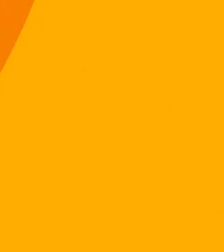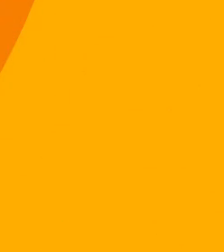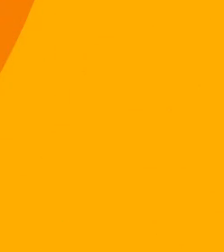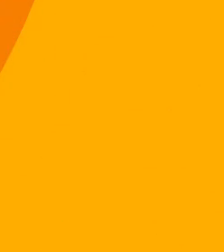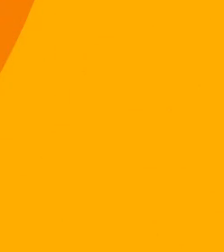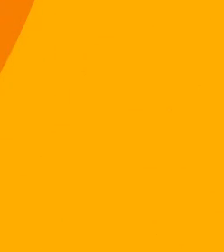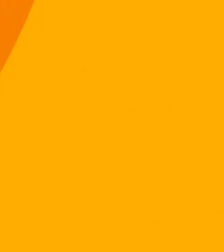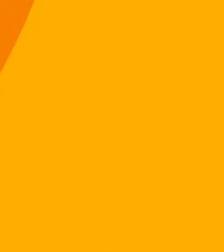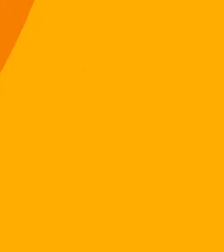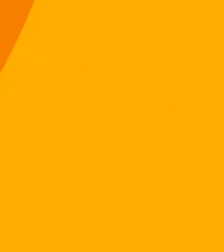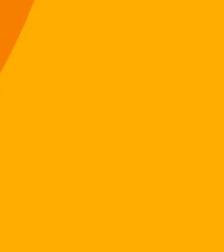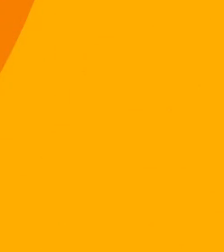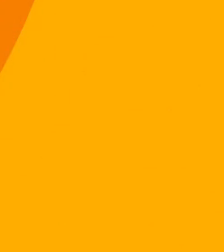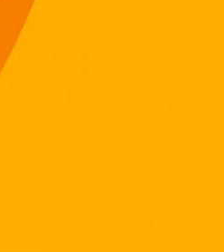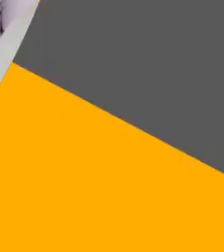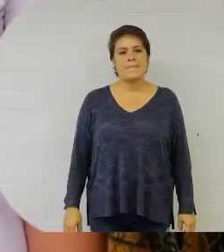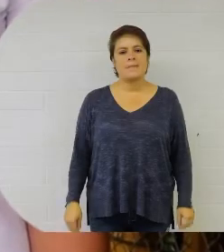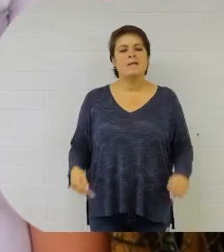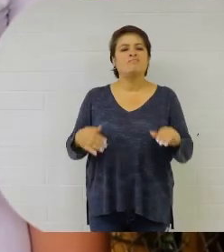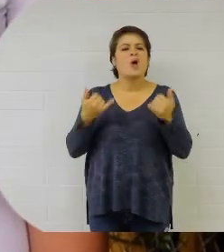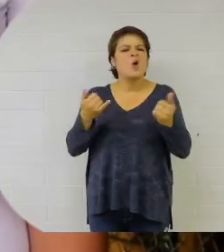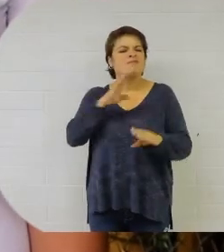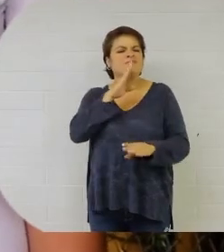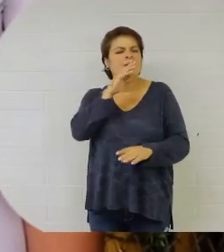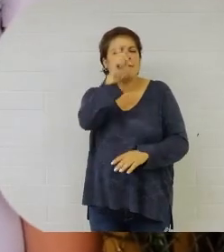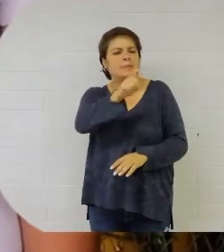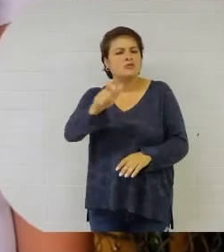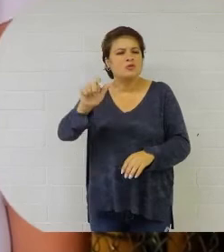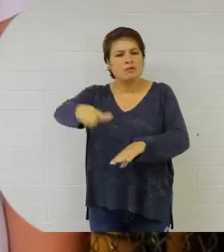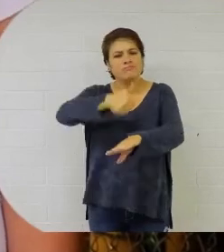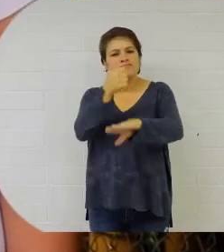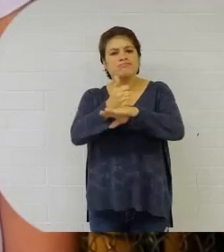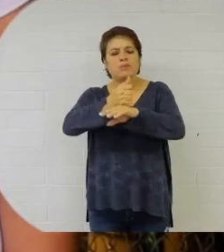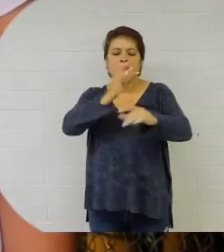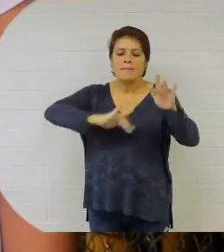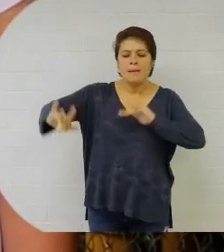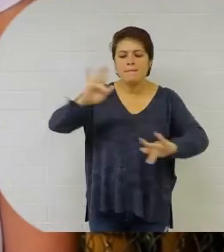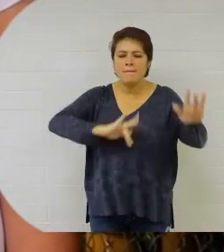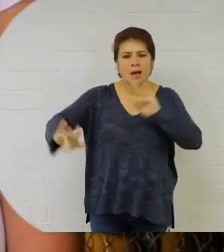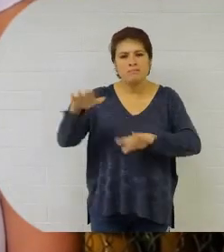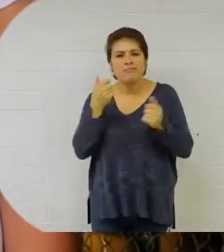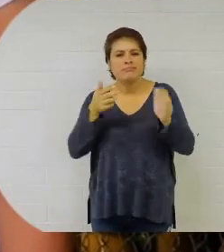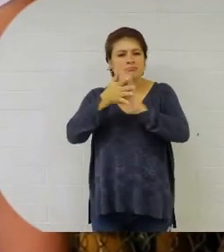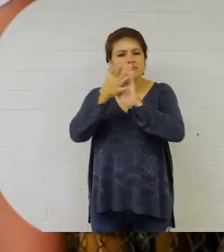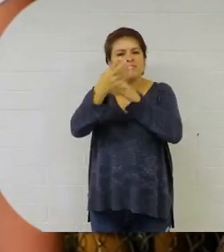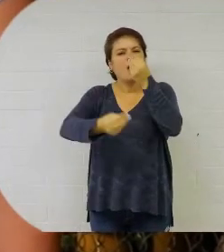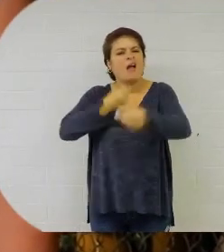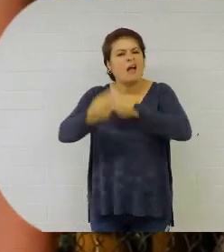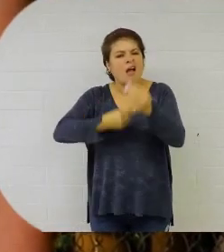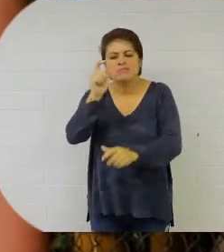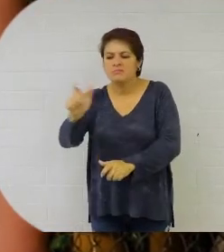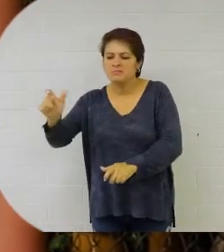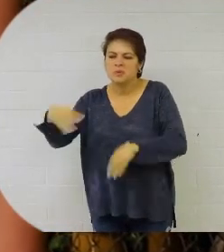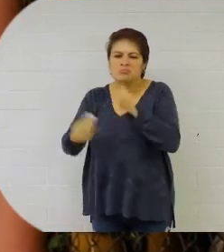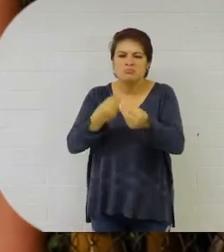Estamos conectadas con Maga 5. Me encuentro con Adriana Arias, ella es la gerente de Corporesi Herencia y nos va a contar